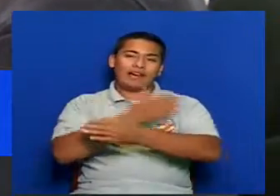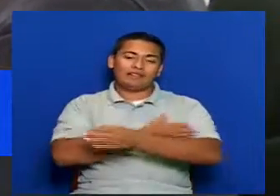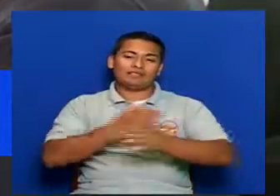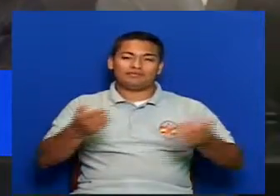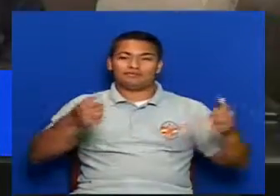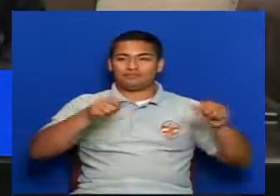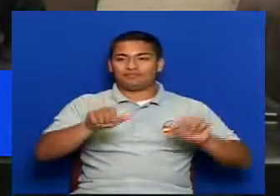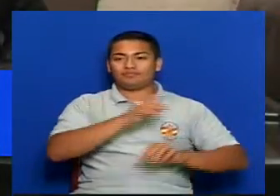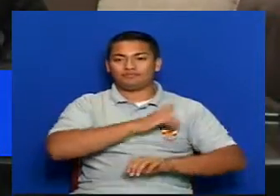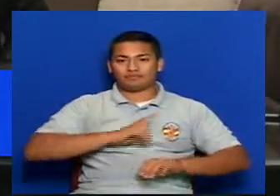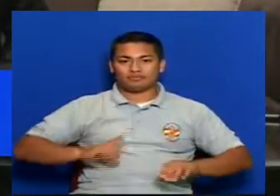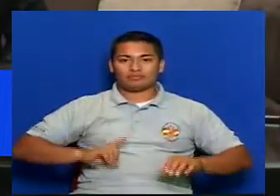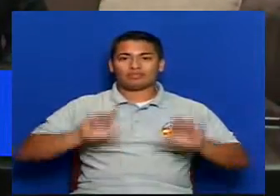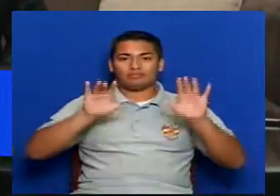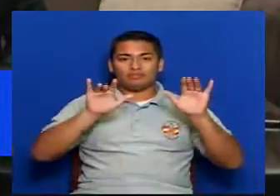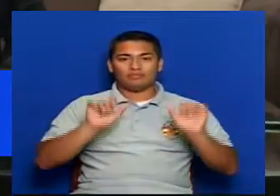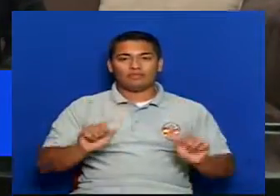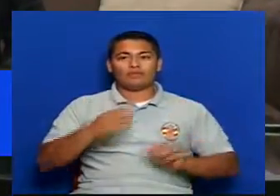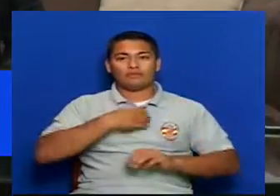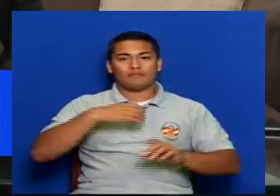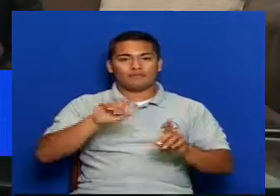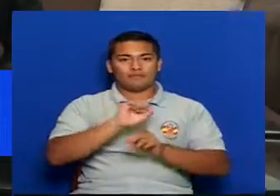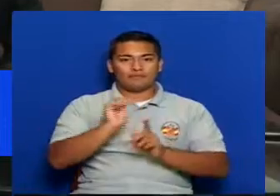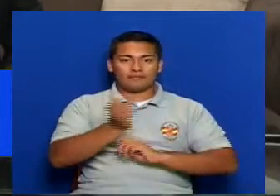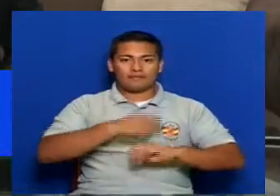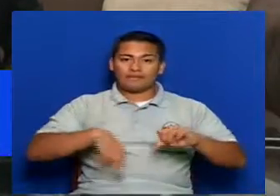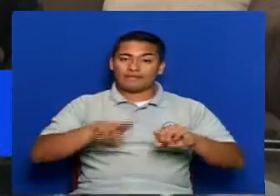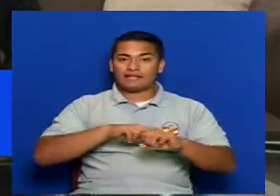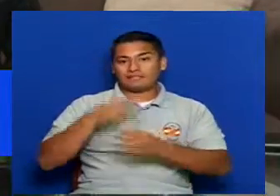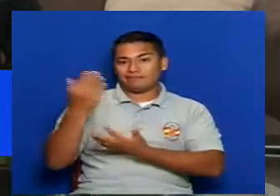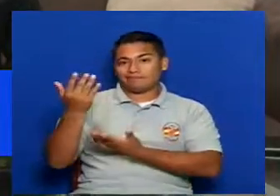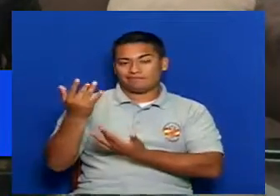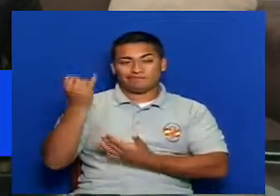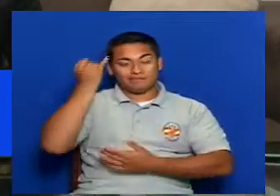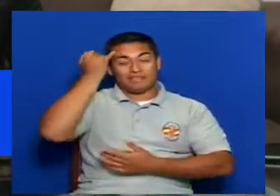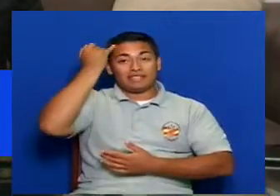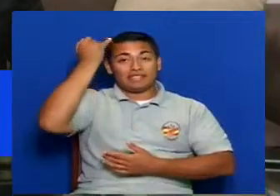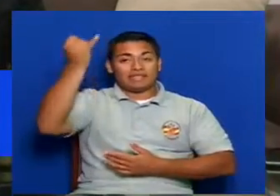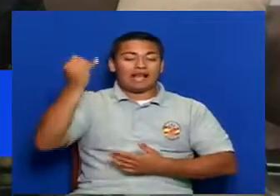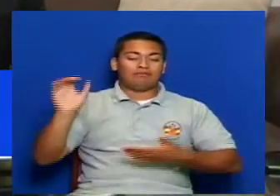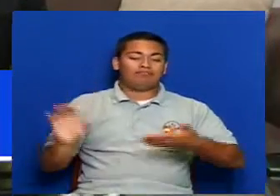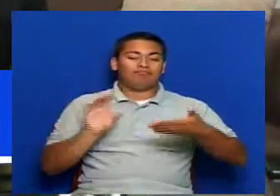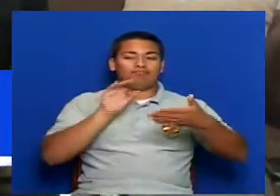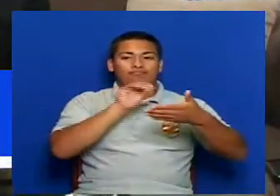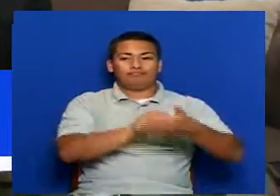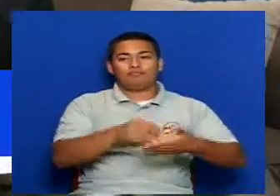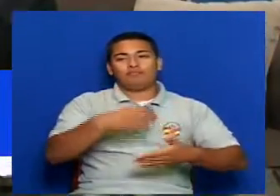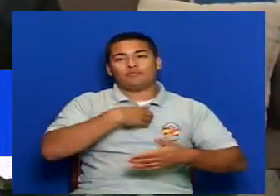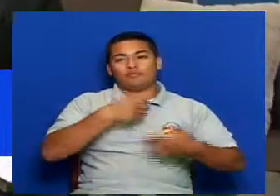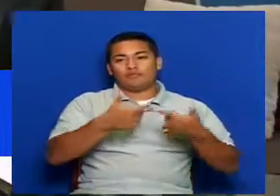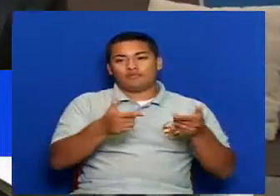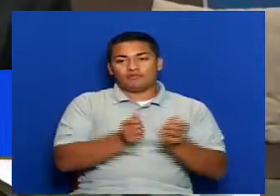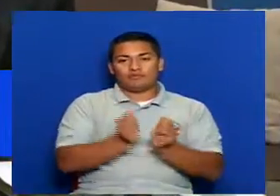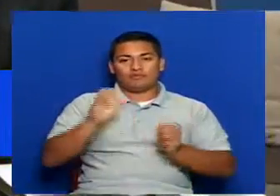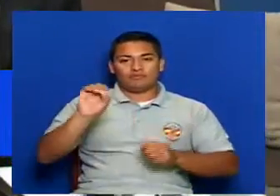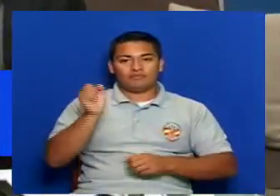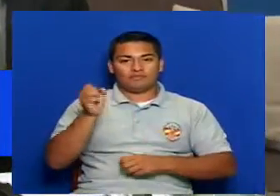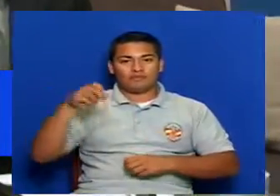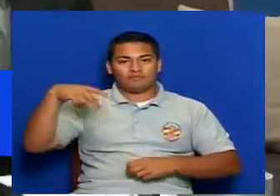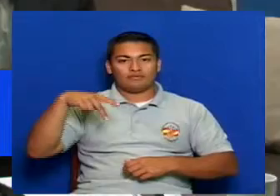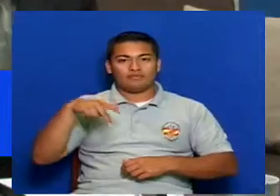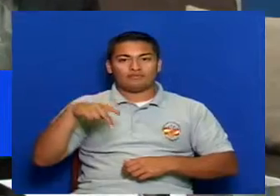general ya eso descansa aquí en asamblea y estamos esperando los aportes que pueda hacer esta cámara del cosep y que puede hacer